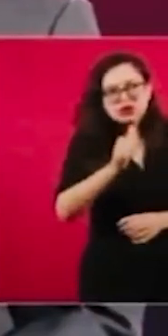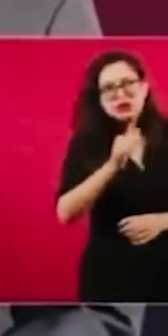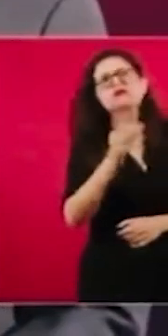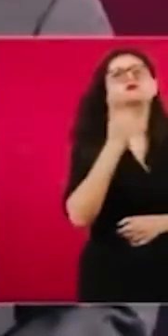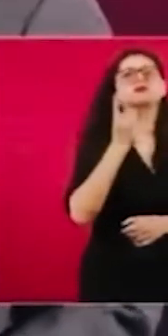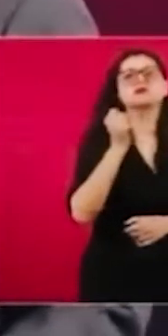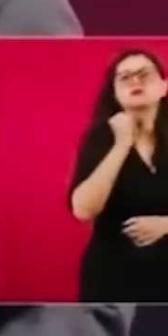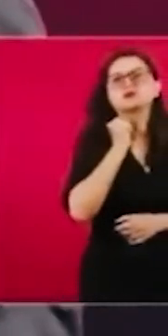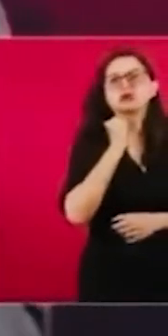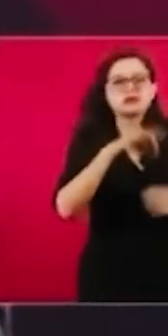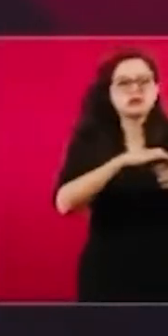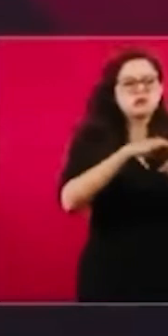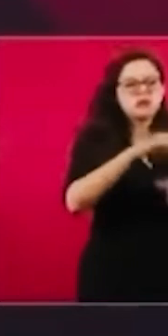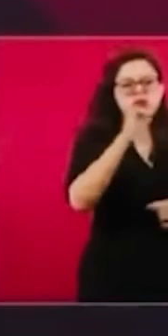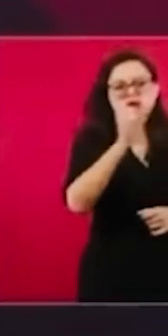o que